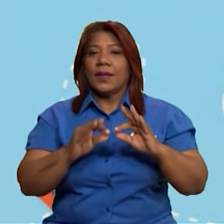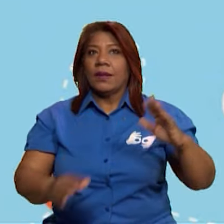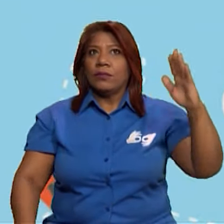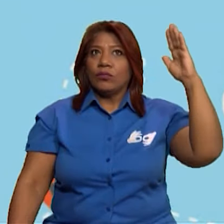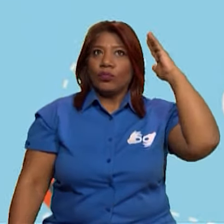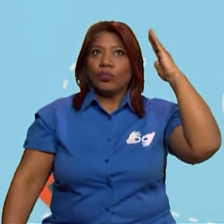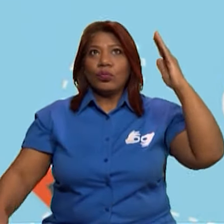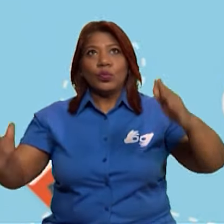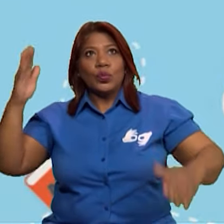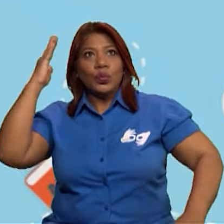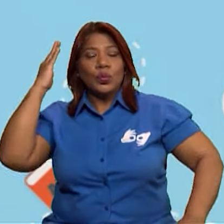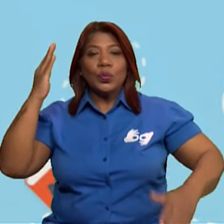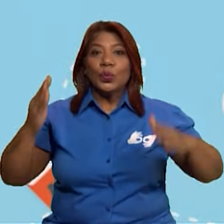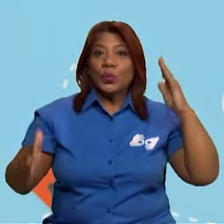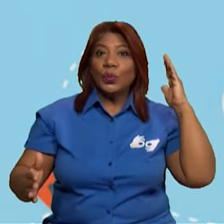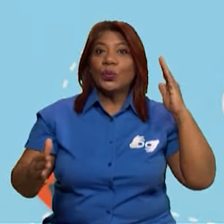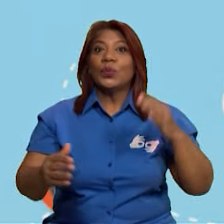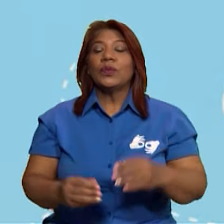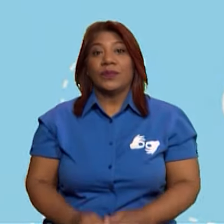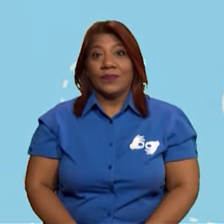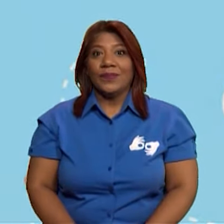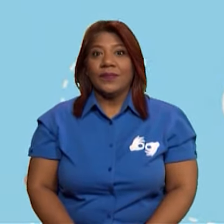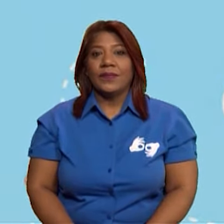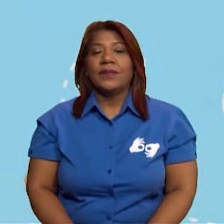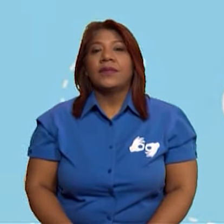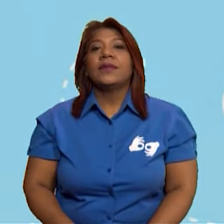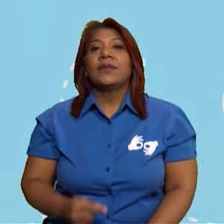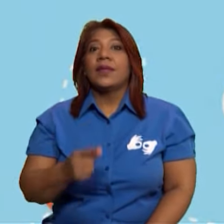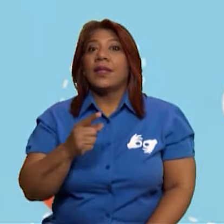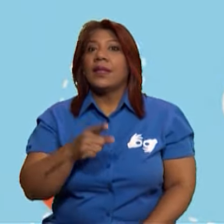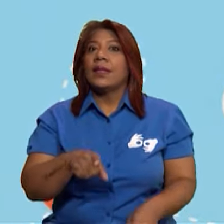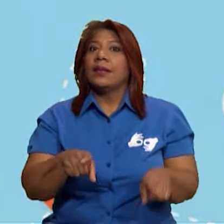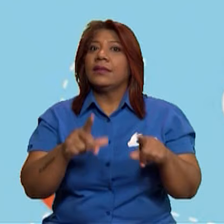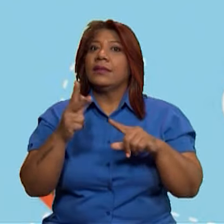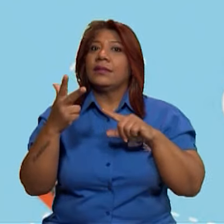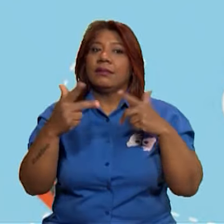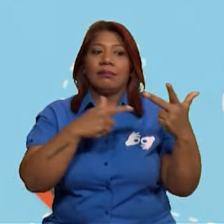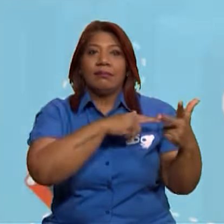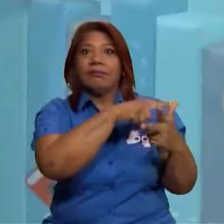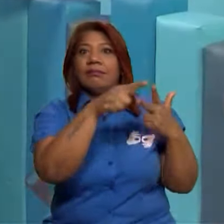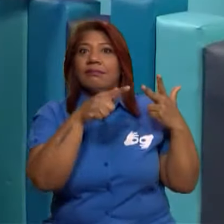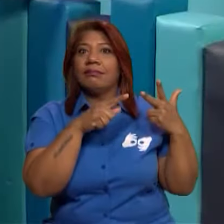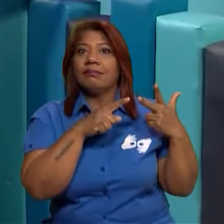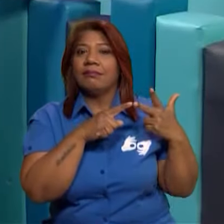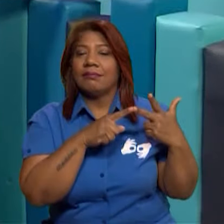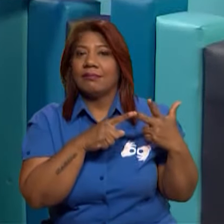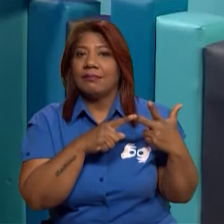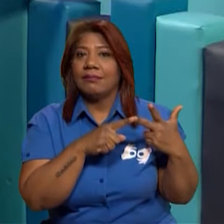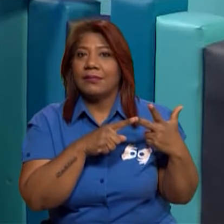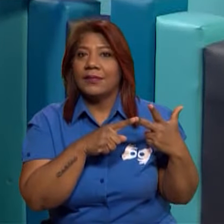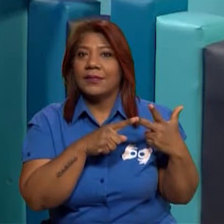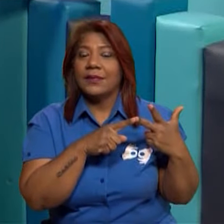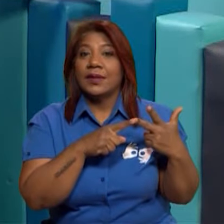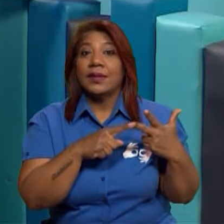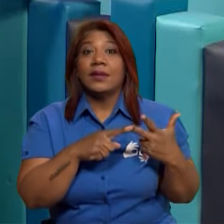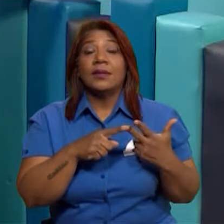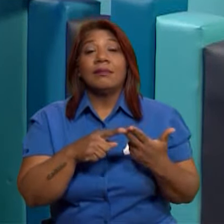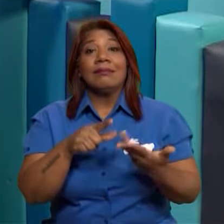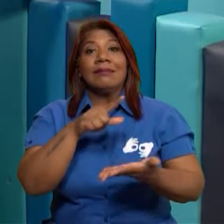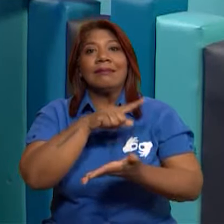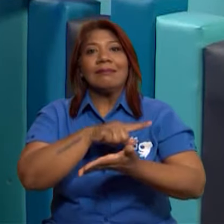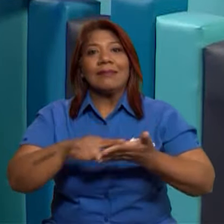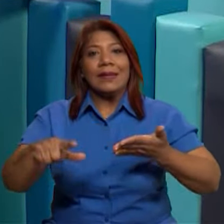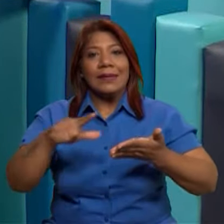debes tener una buena higiene personal. Enfócame acá. Mírame